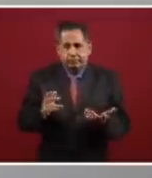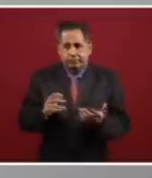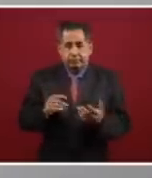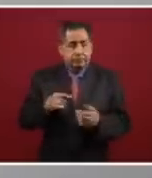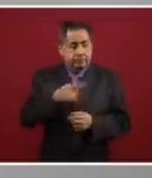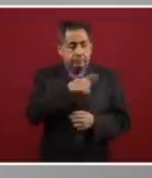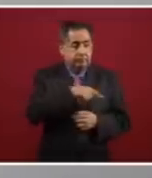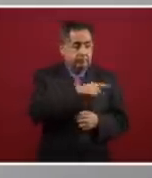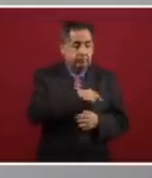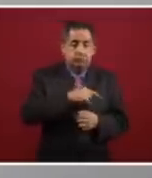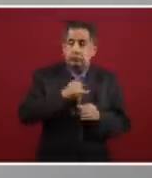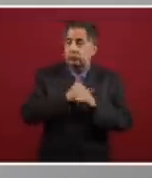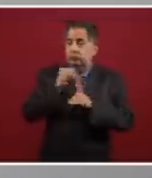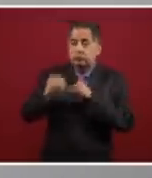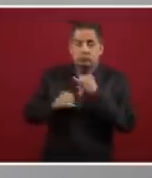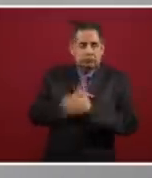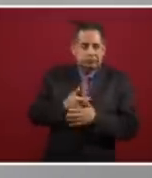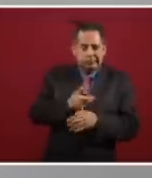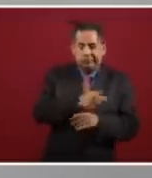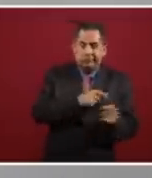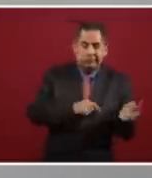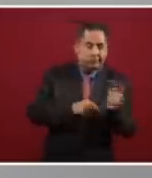involucraron hasta agencias internacionales